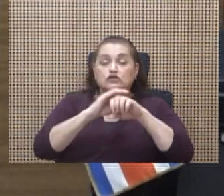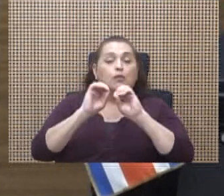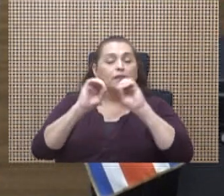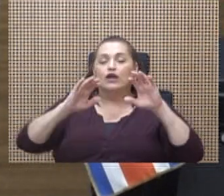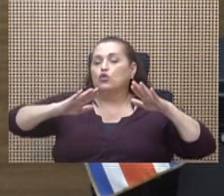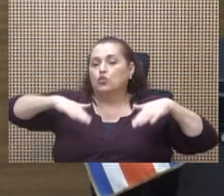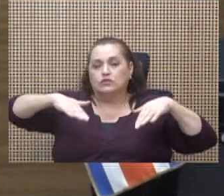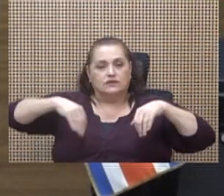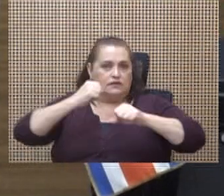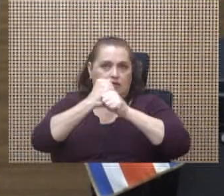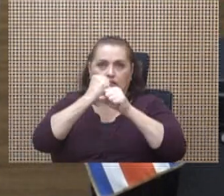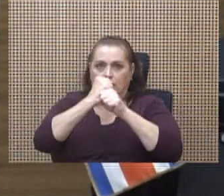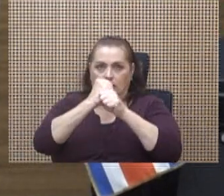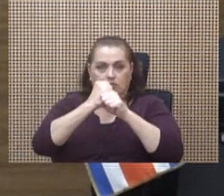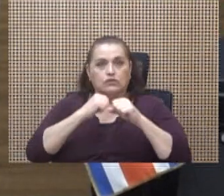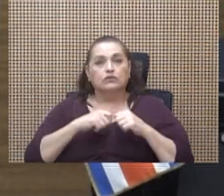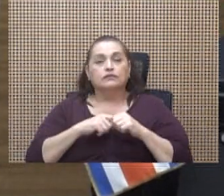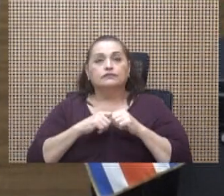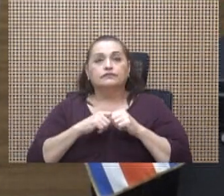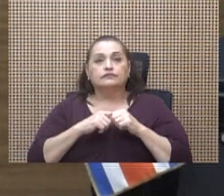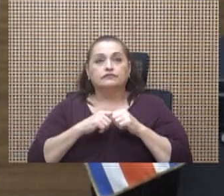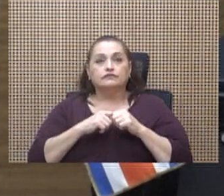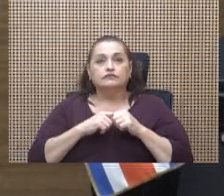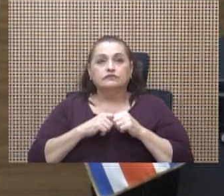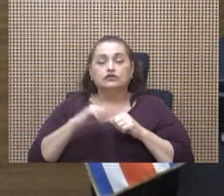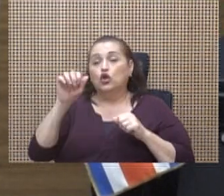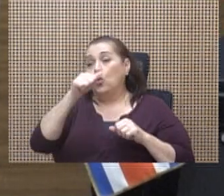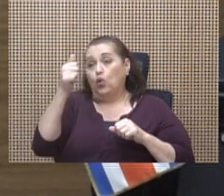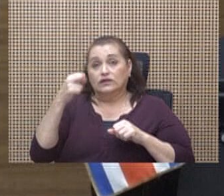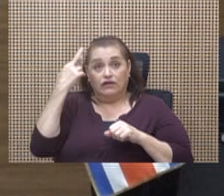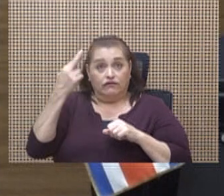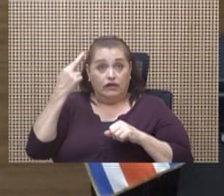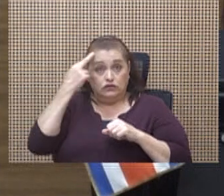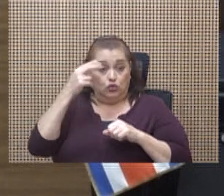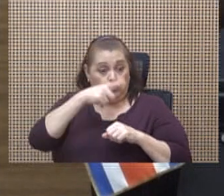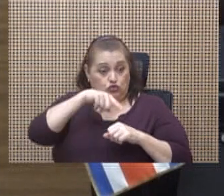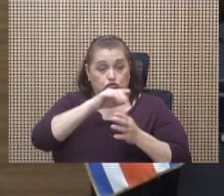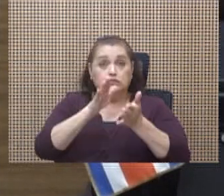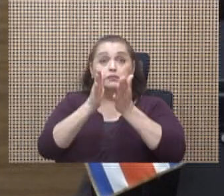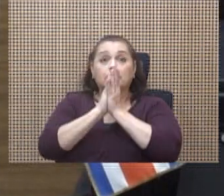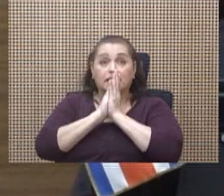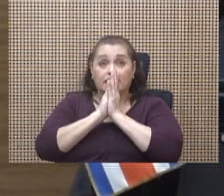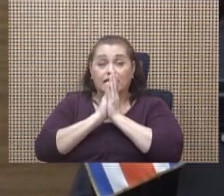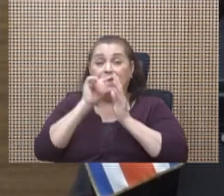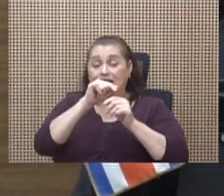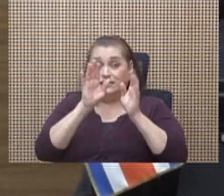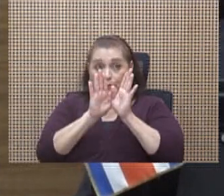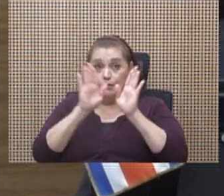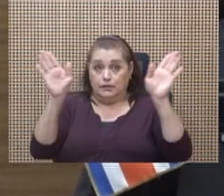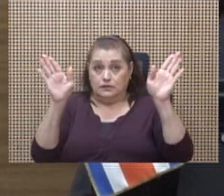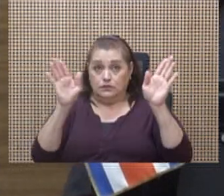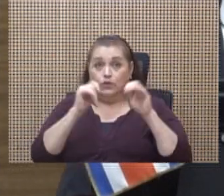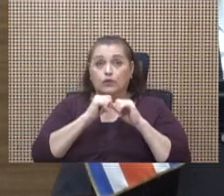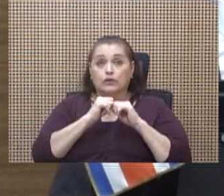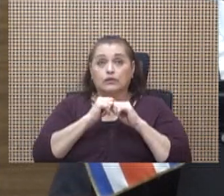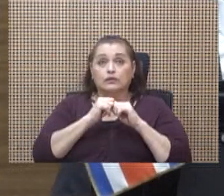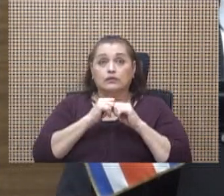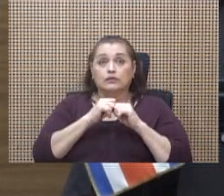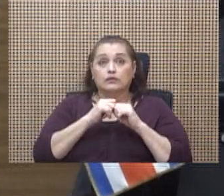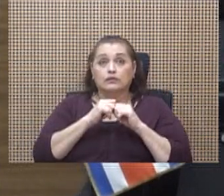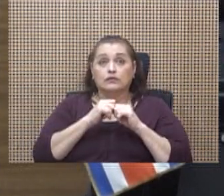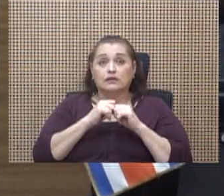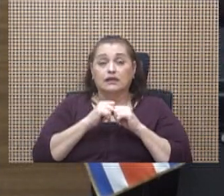operando la otra razón por la que estamos solicitando esta ampliación es porque